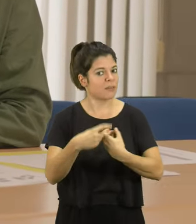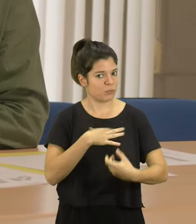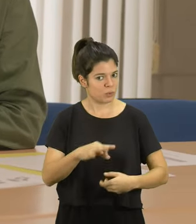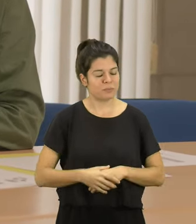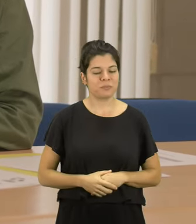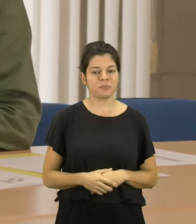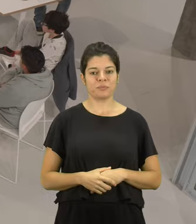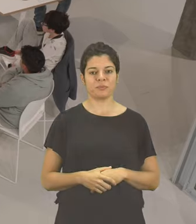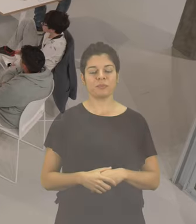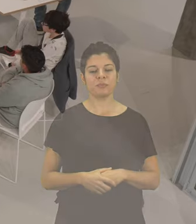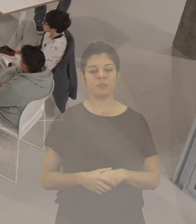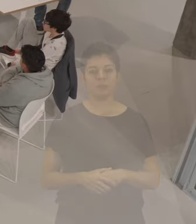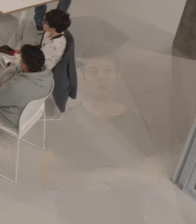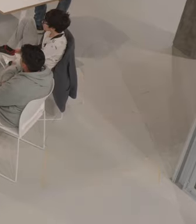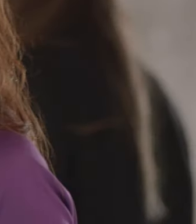esa parte del mundo.